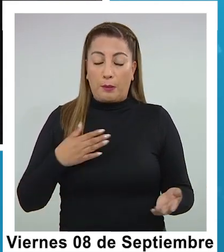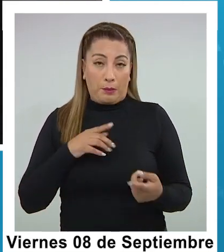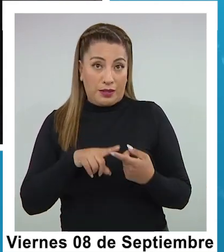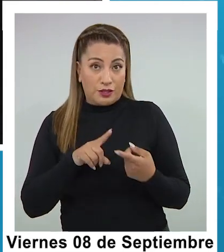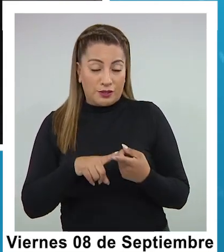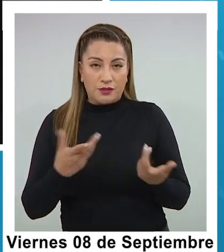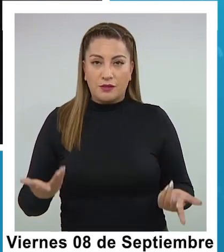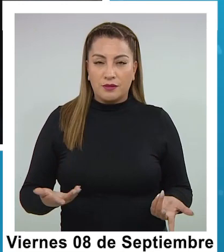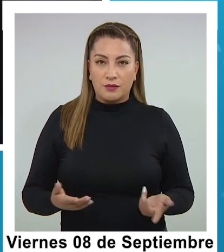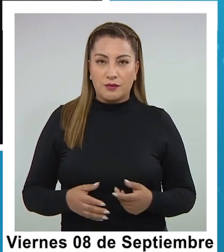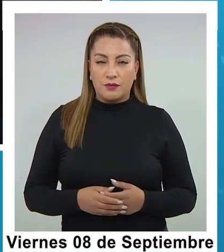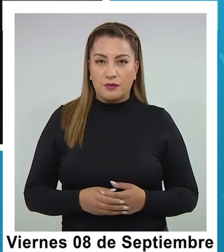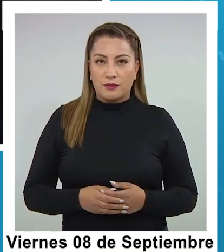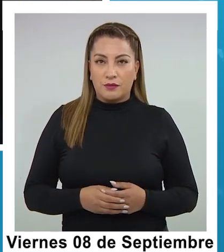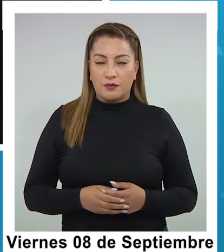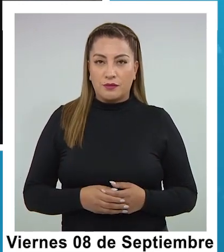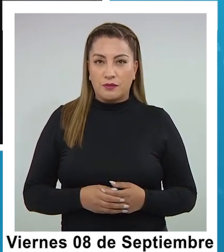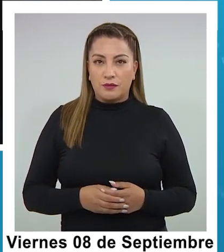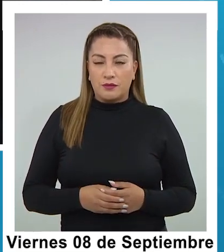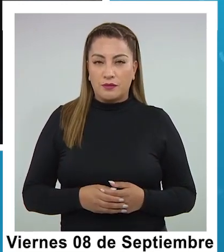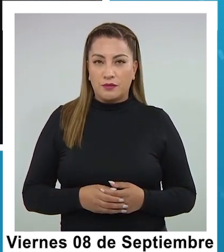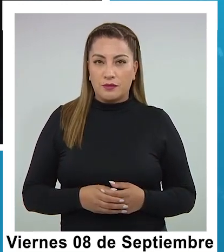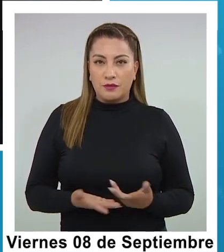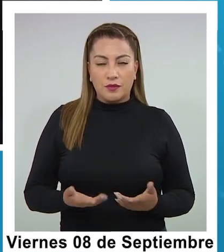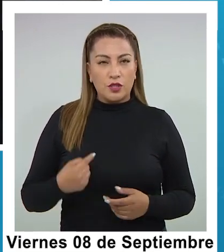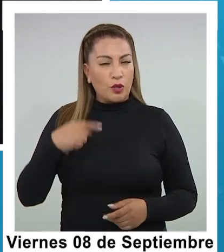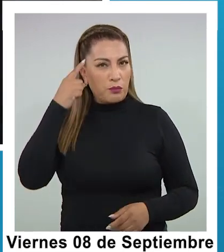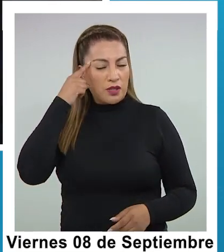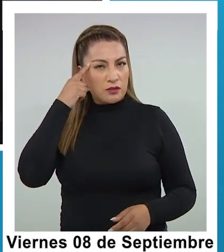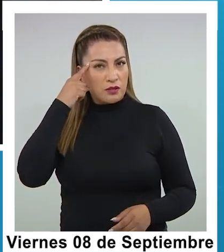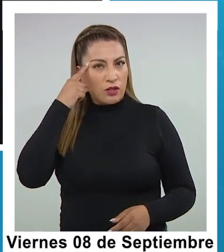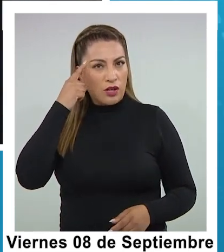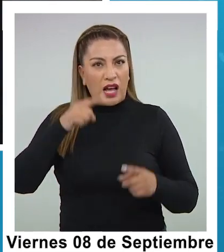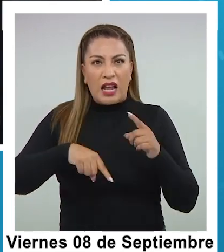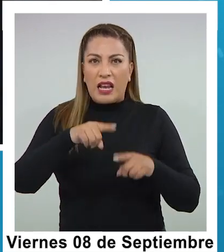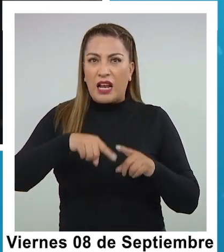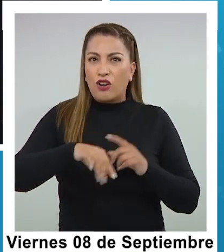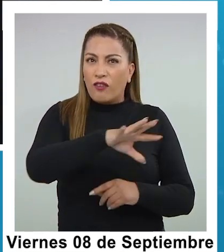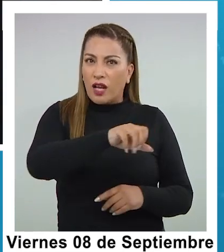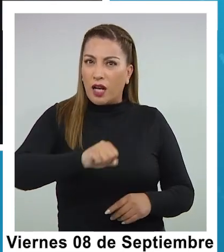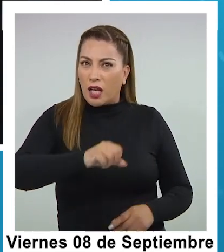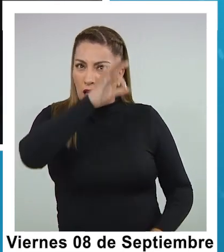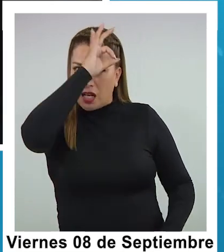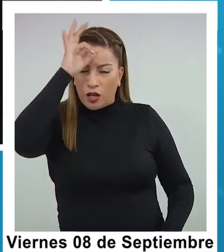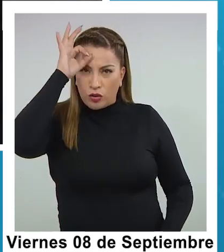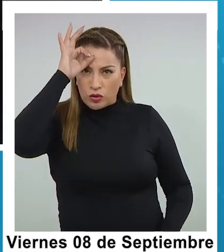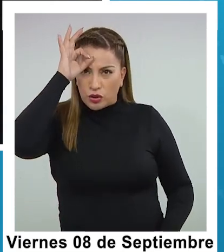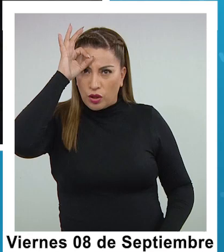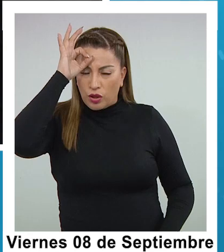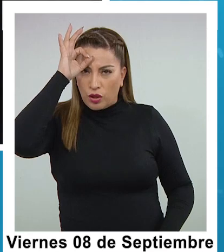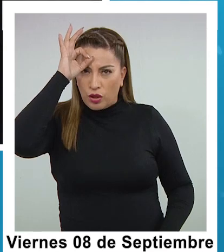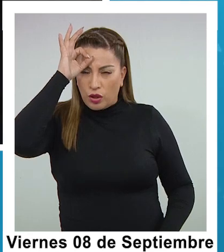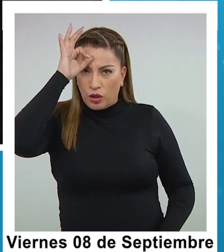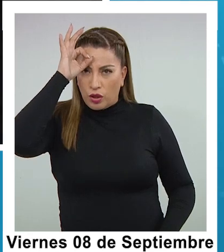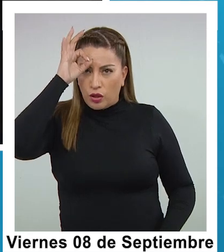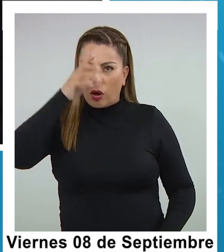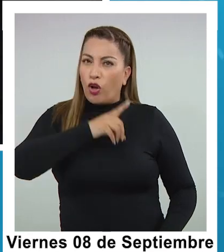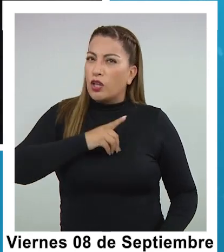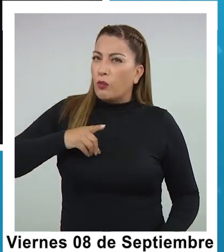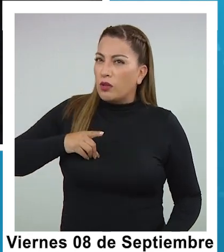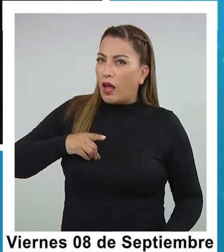personal, la legítima defensa privilegiada. Yo diría, bueno, ¿y quiénes son los usurpadores? ¿Los mapuches o a los mapuches son los